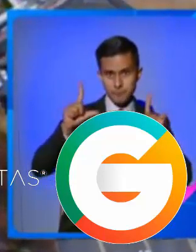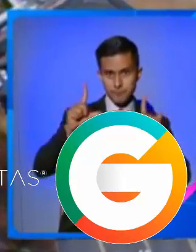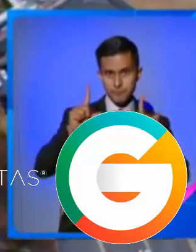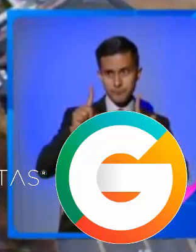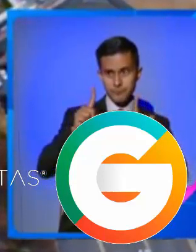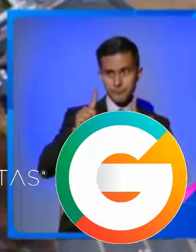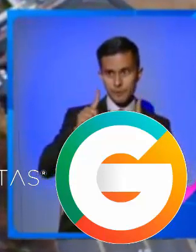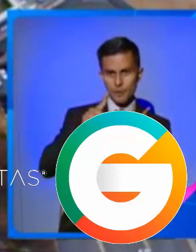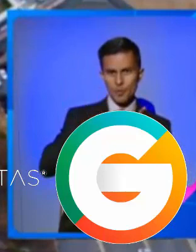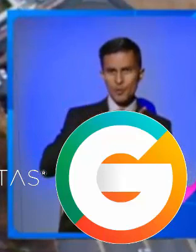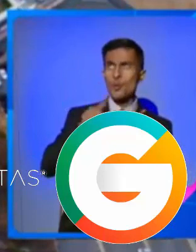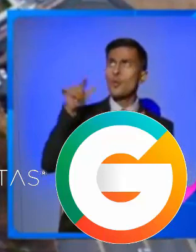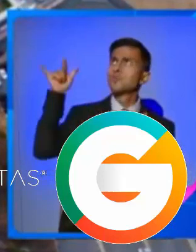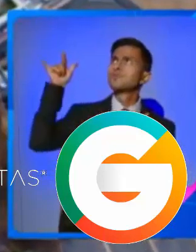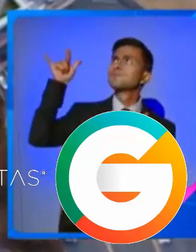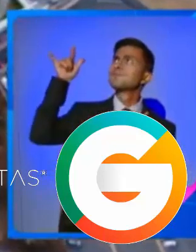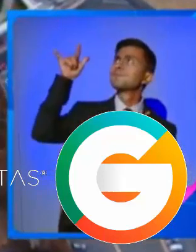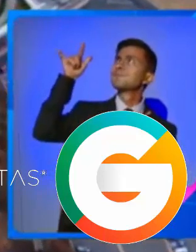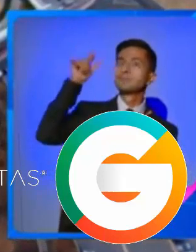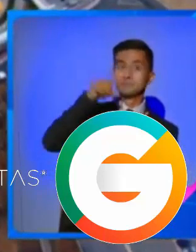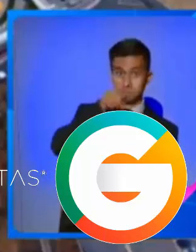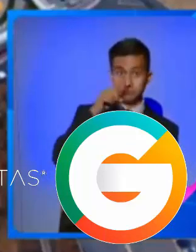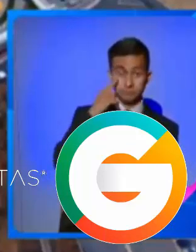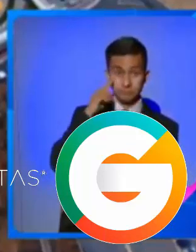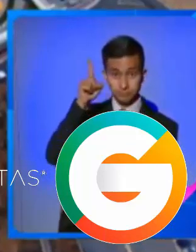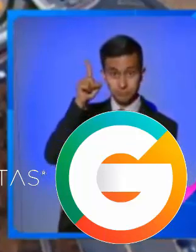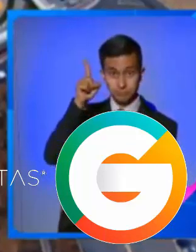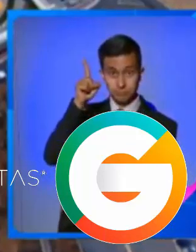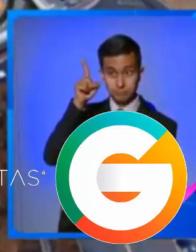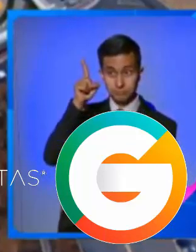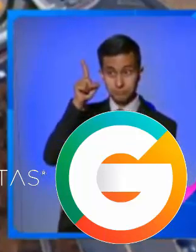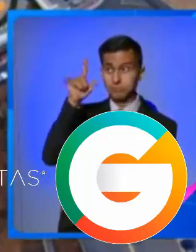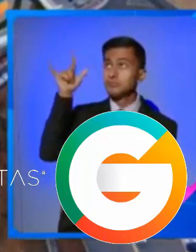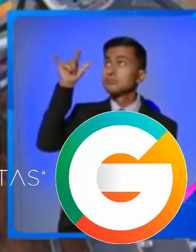volando y pues díganme si alguien lo puede ver en el aire.